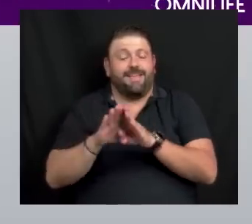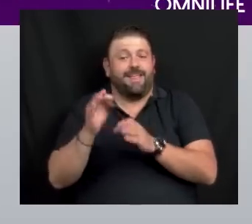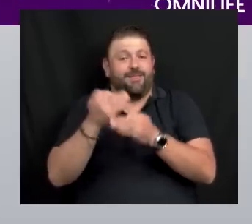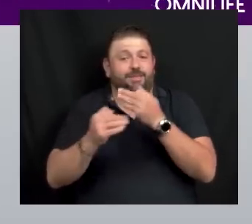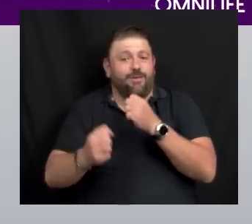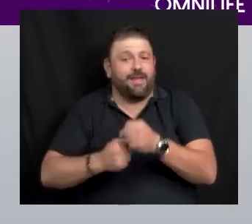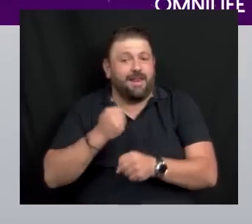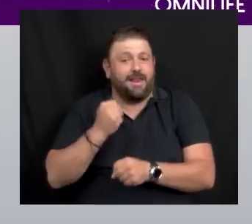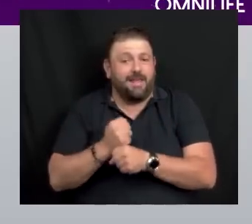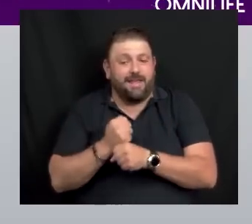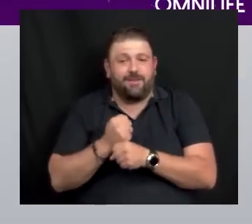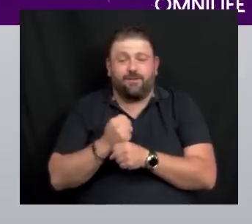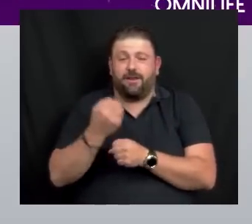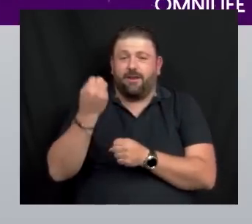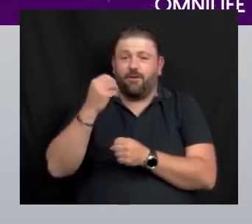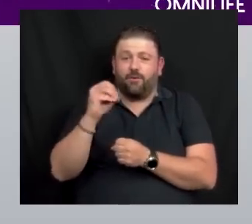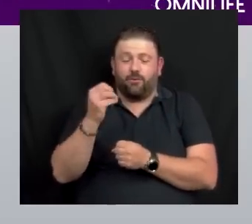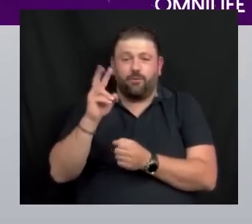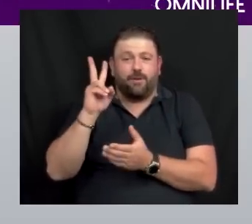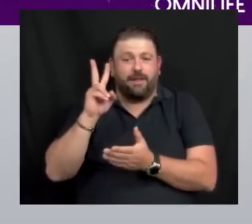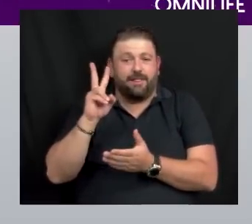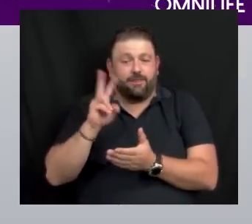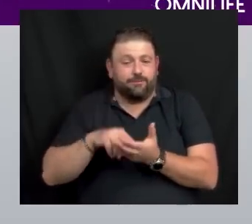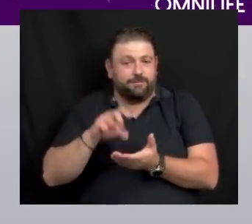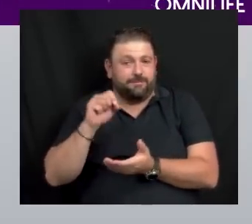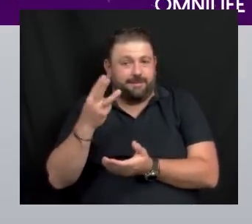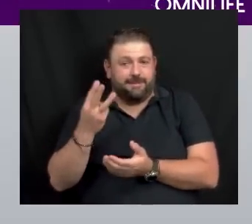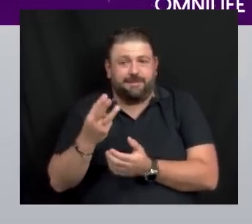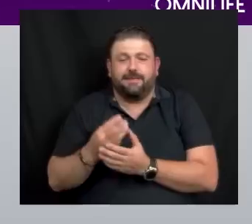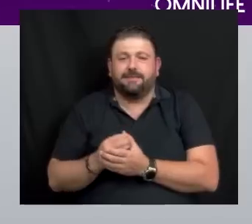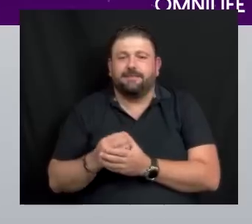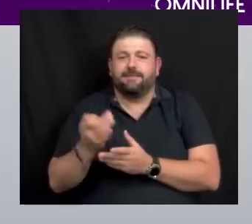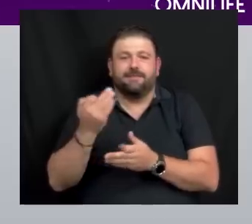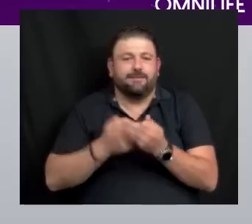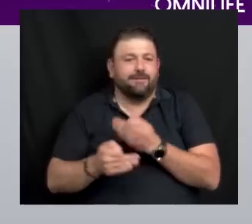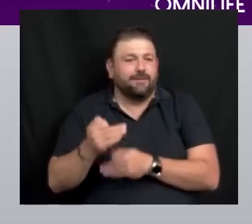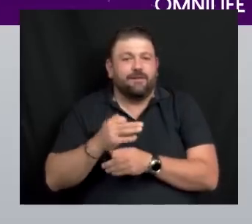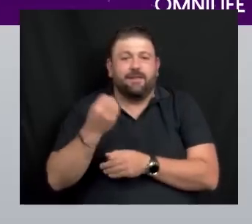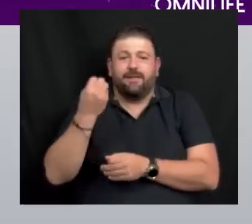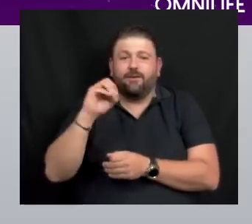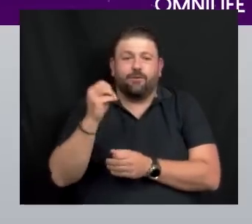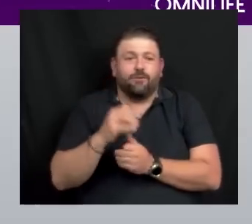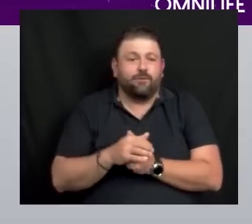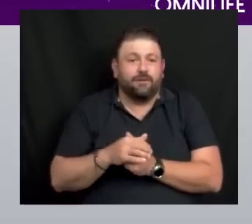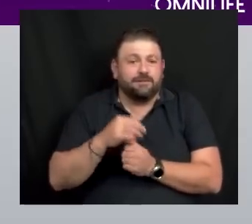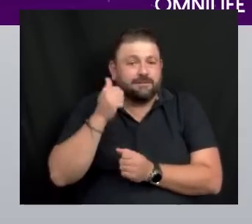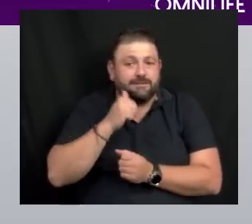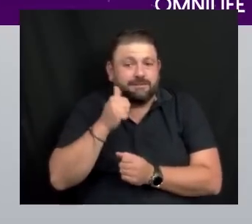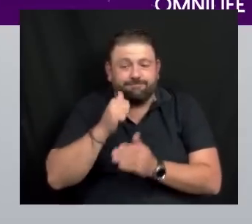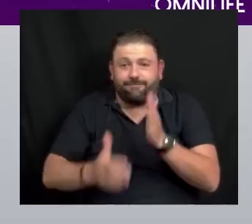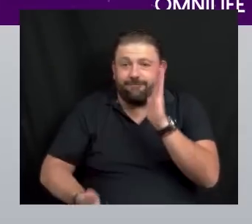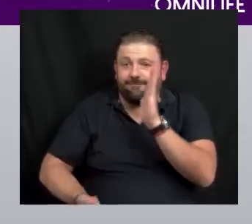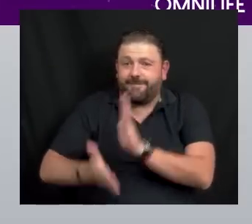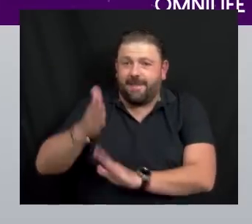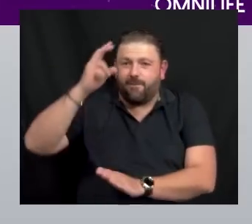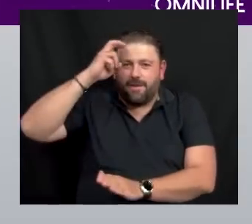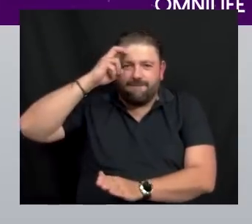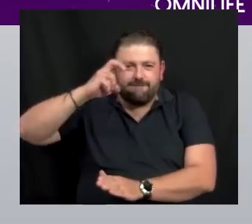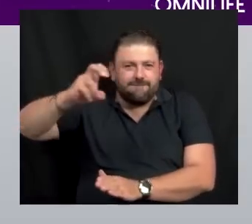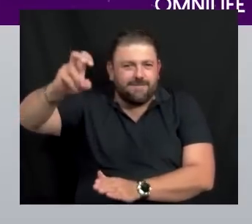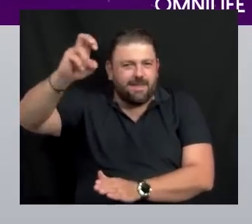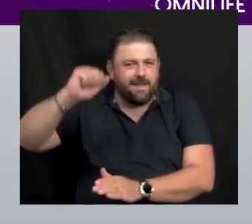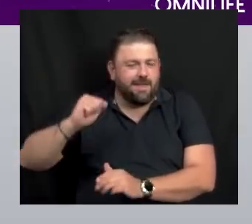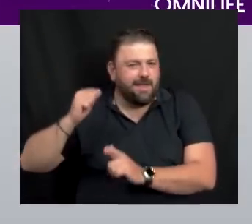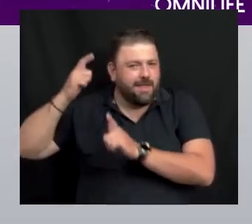¡octubre! Ay, sí, ¡qué maravilla! Ya. Oh, ¡maravilla! Vamos a estar. Todo queremos que llegue ya. Vamos a estar en Grecia, vamos a estar en Turquía. Todo